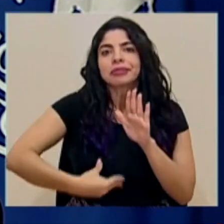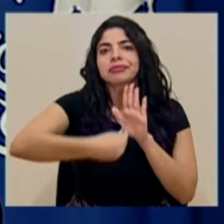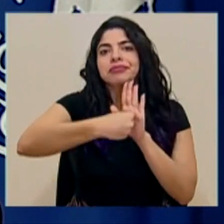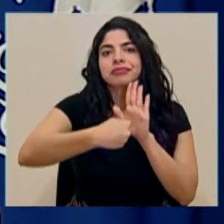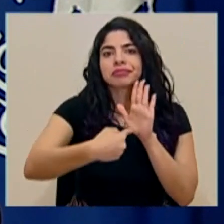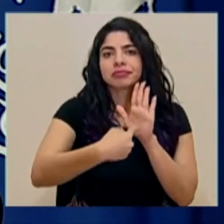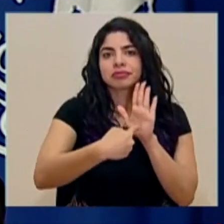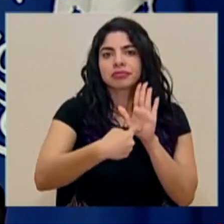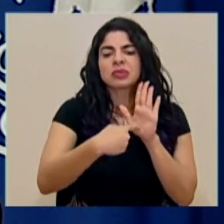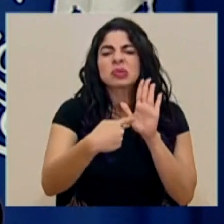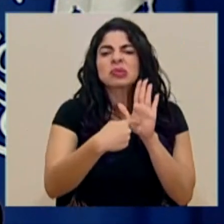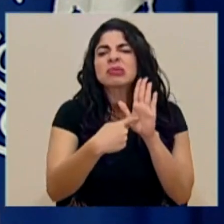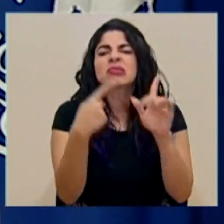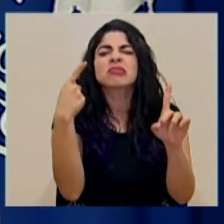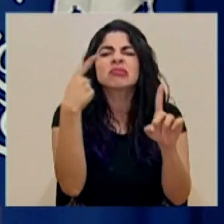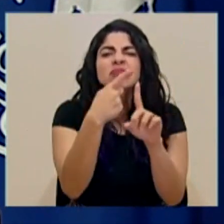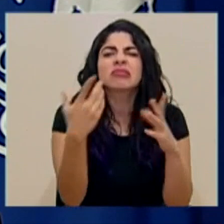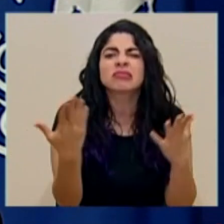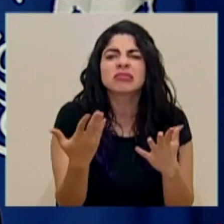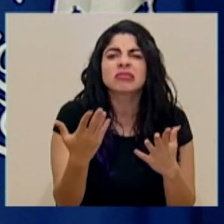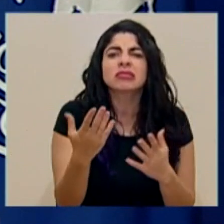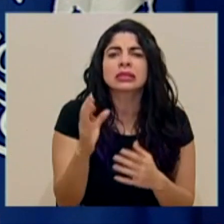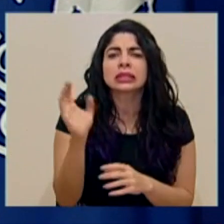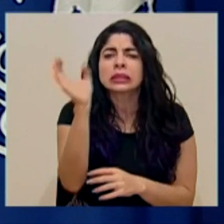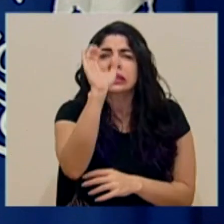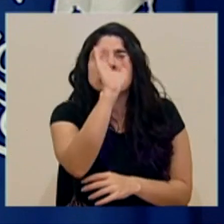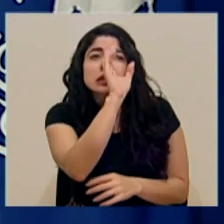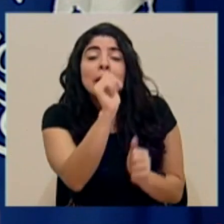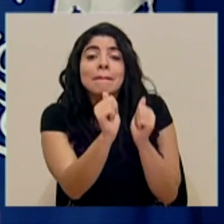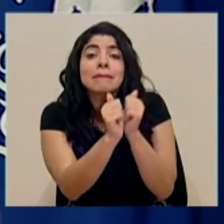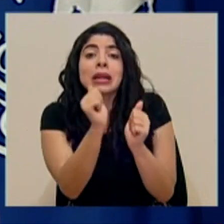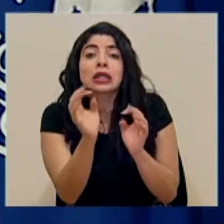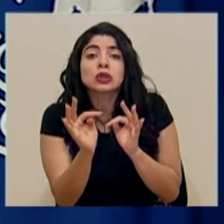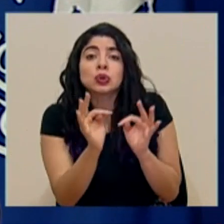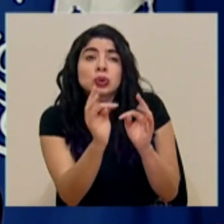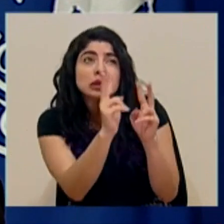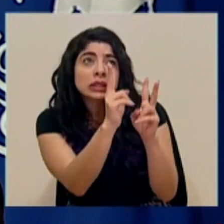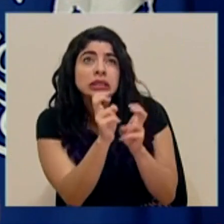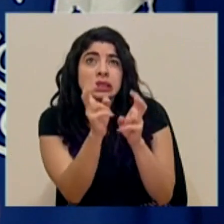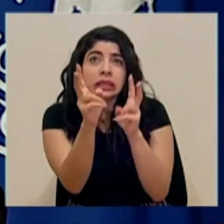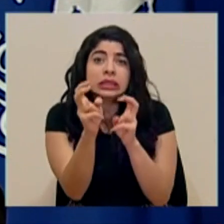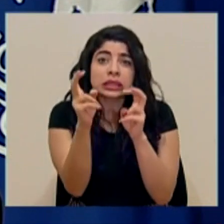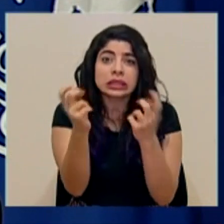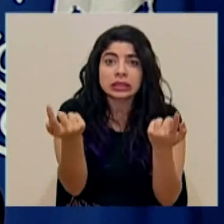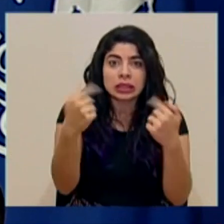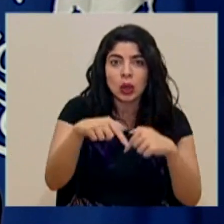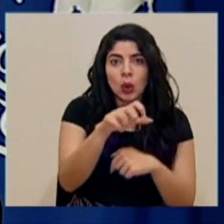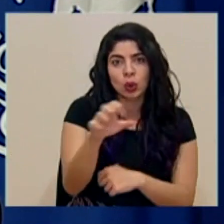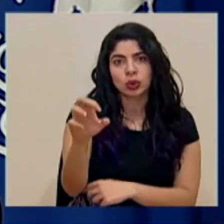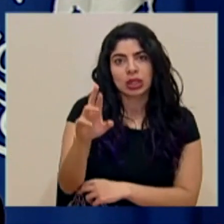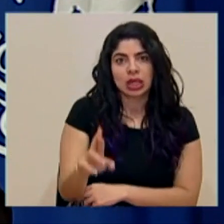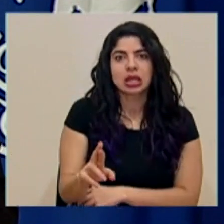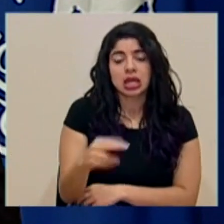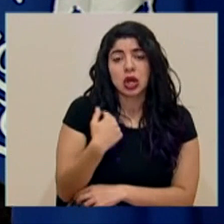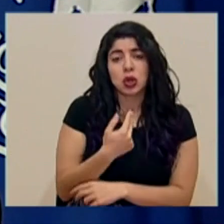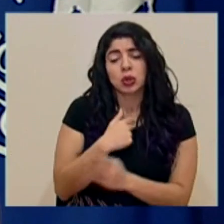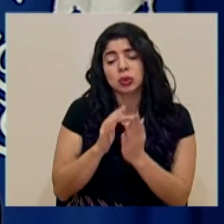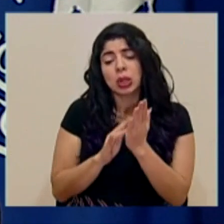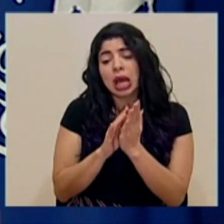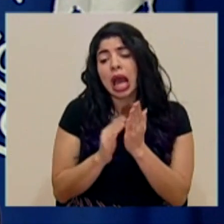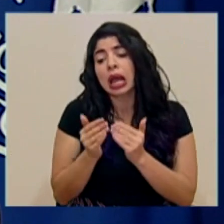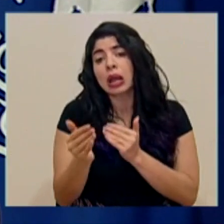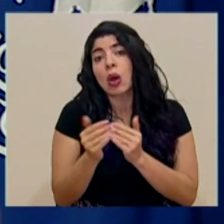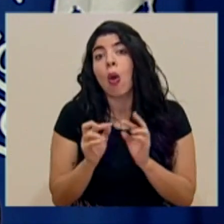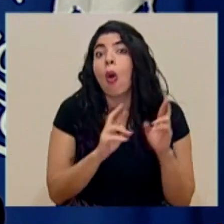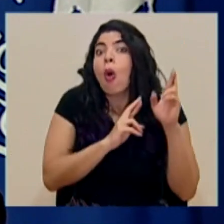justamente captar la mayor cantidad de turistas posible a Costa Rica. Y nuestra estimación, don Edgar, ojalá